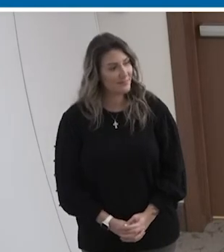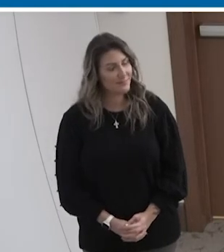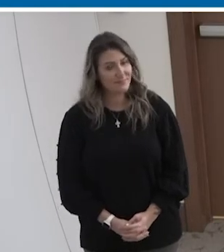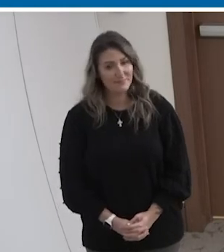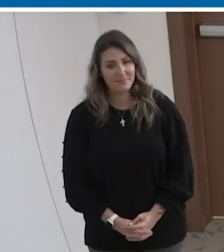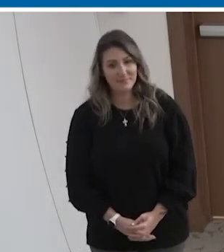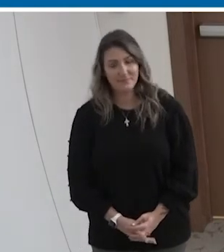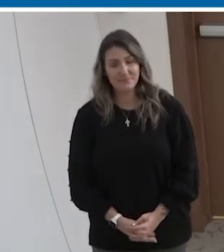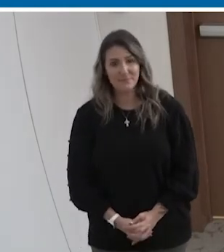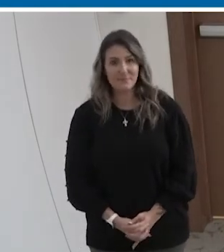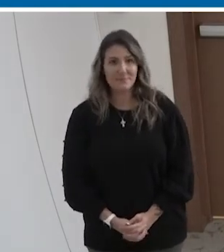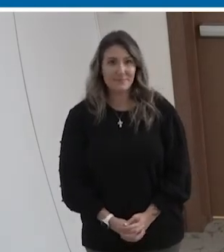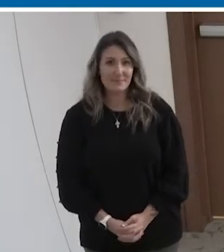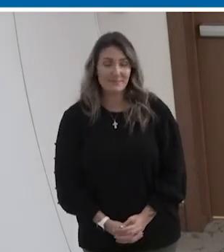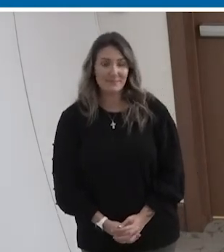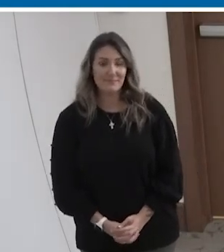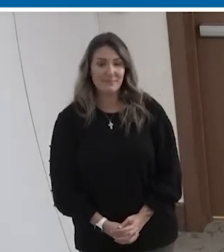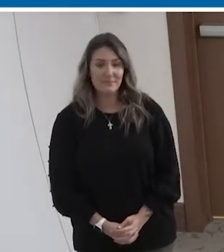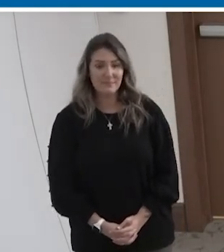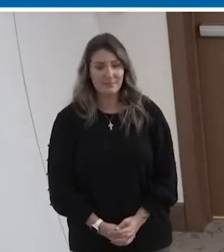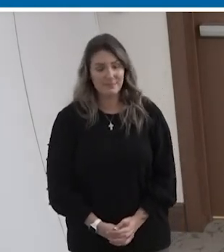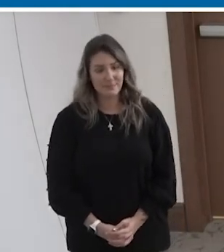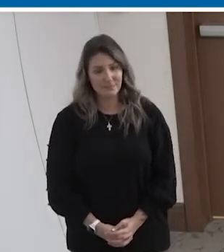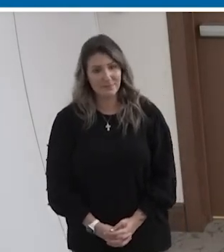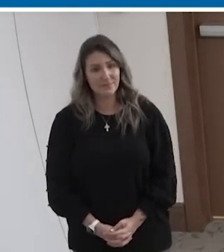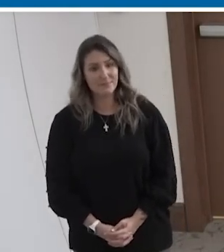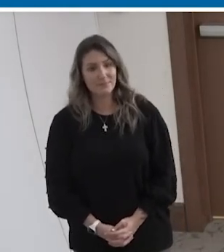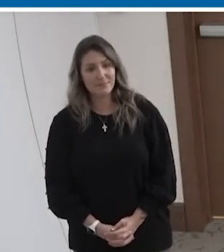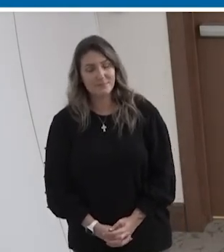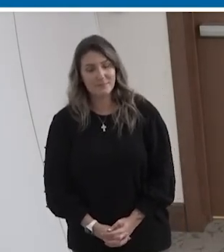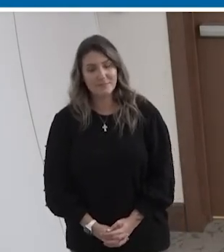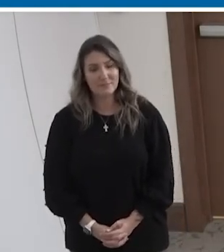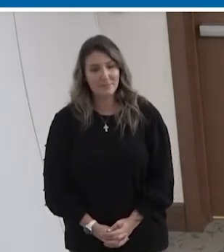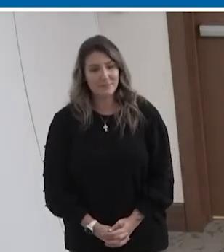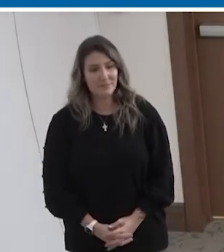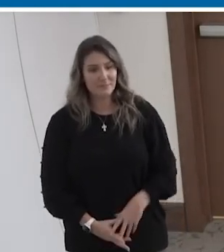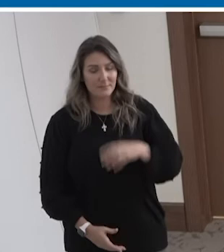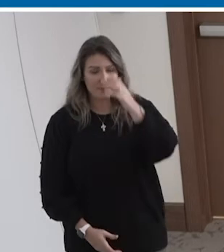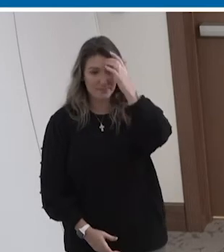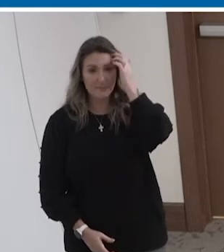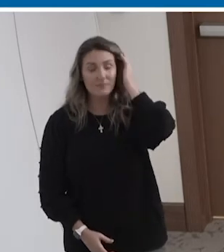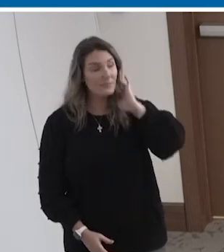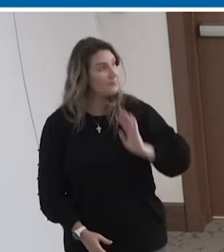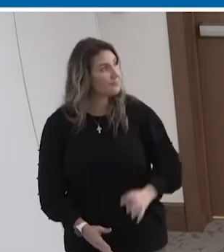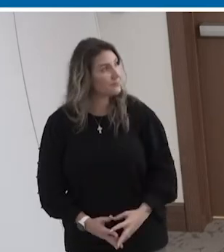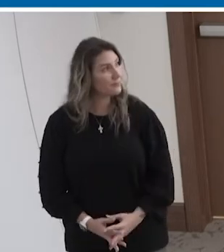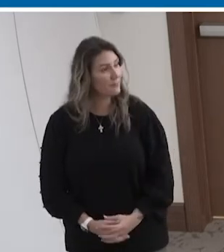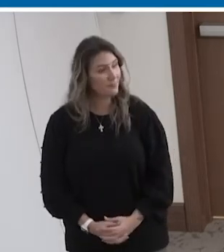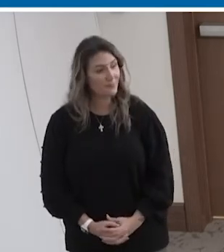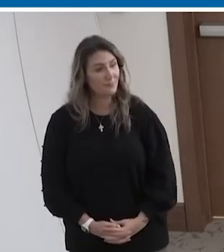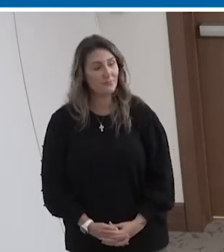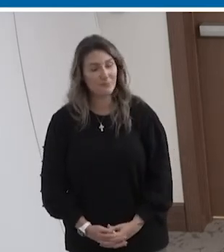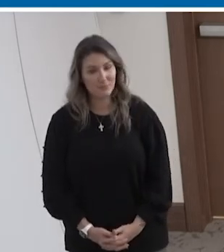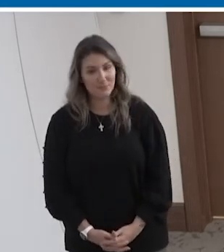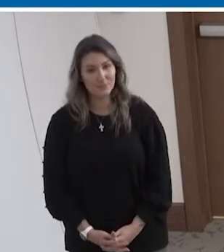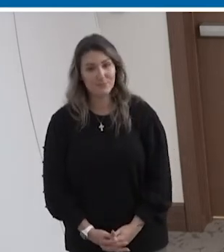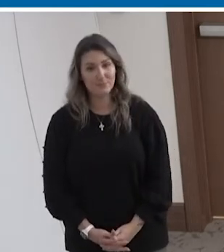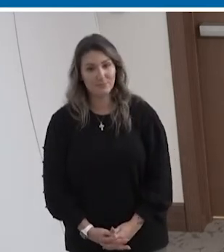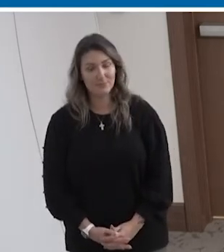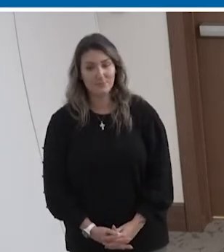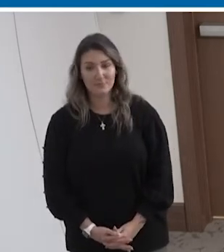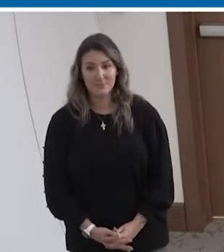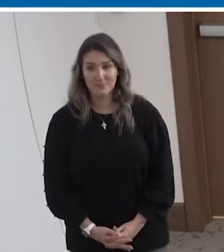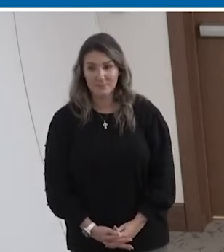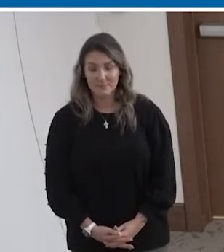es que si se han enfermado con el COVID-19, solamente tienen que recuperarse del COVID-19 y